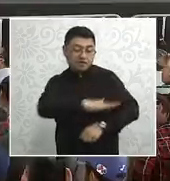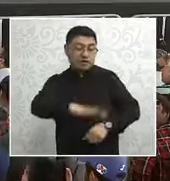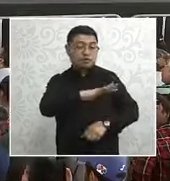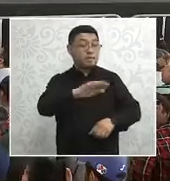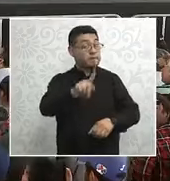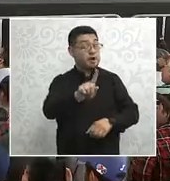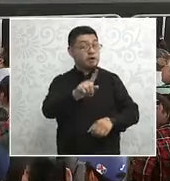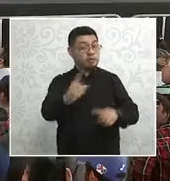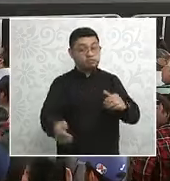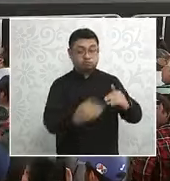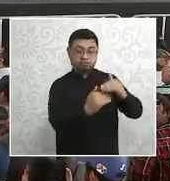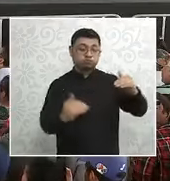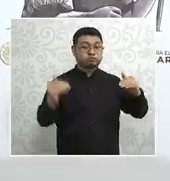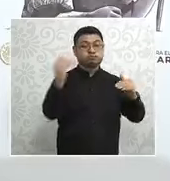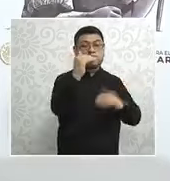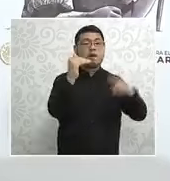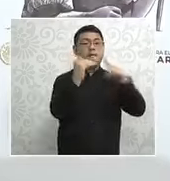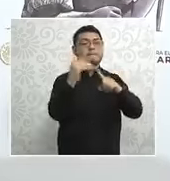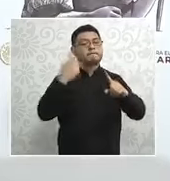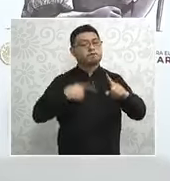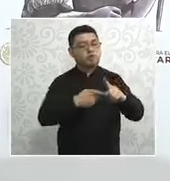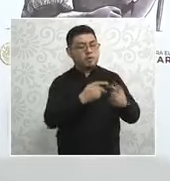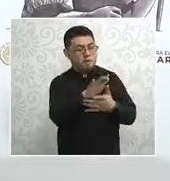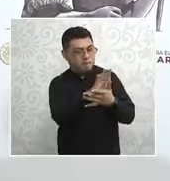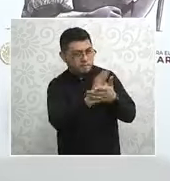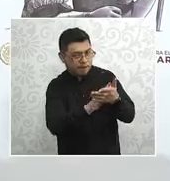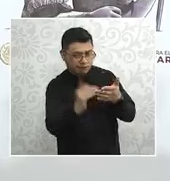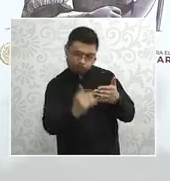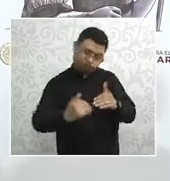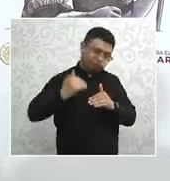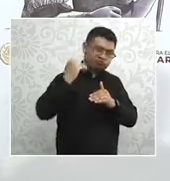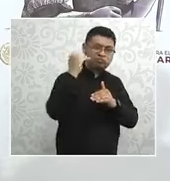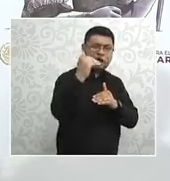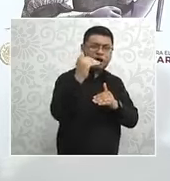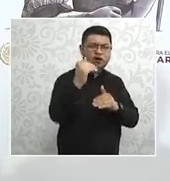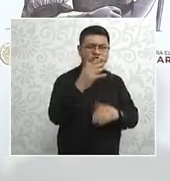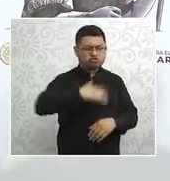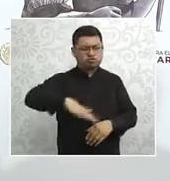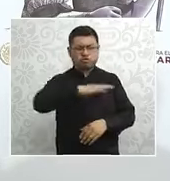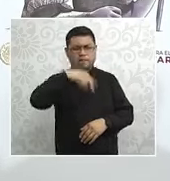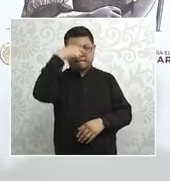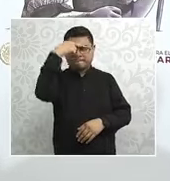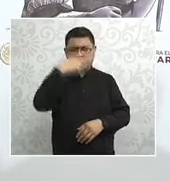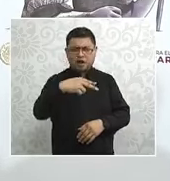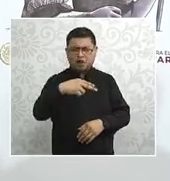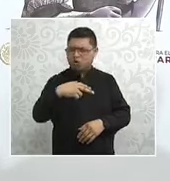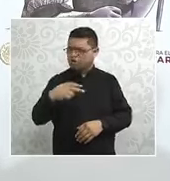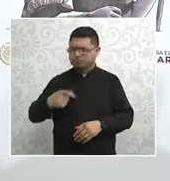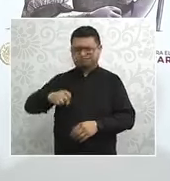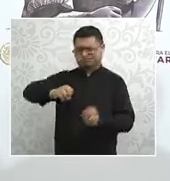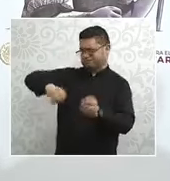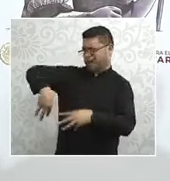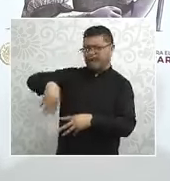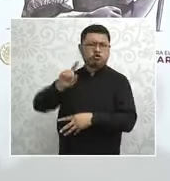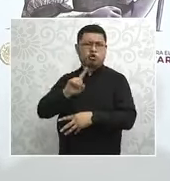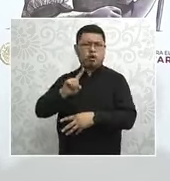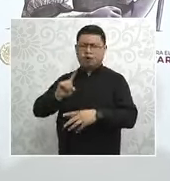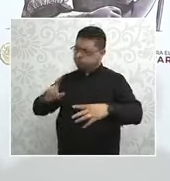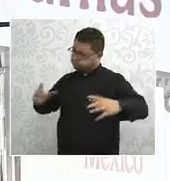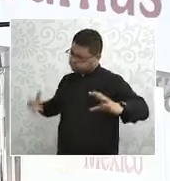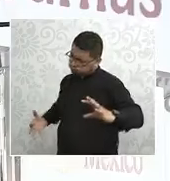pobres los mexicanos y las mexicanas no dejamos a nadie atrás nosotros nos damos la mano y al que se quedó